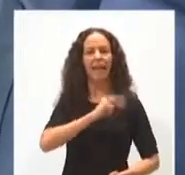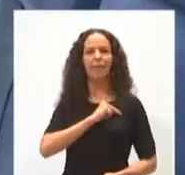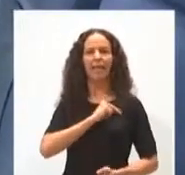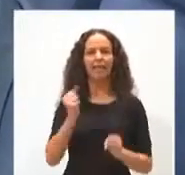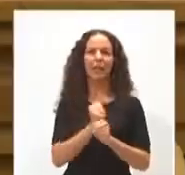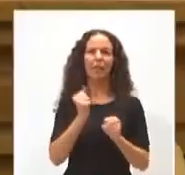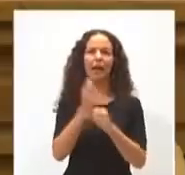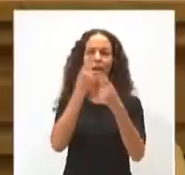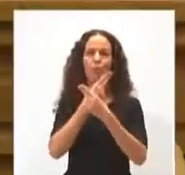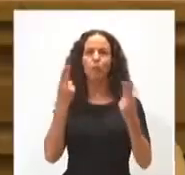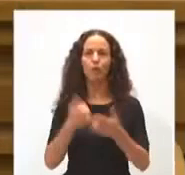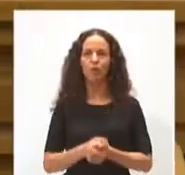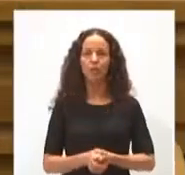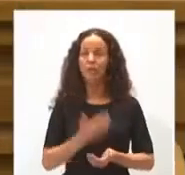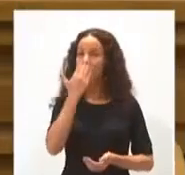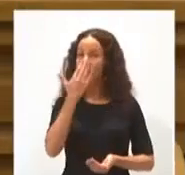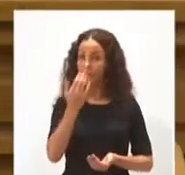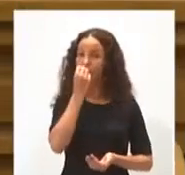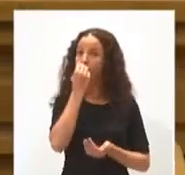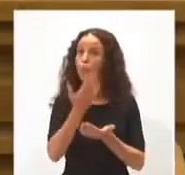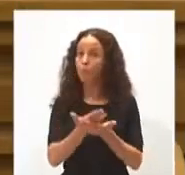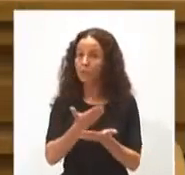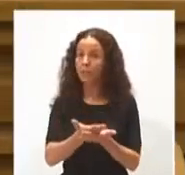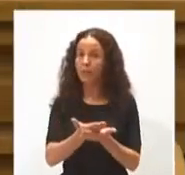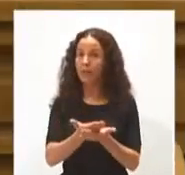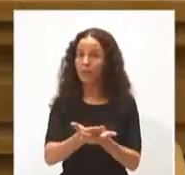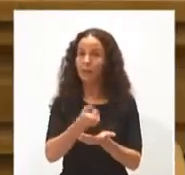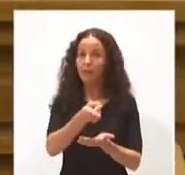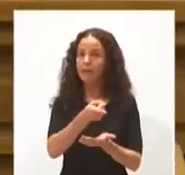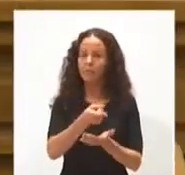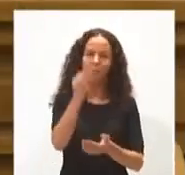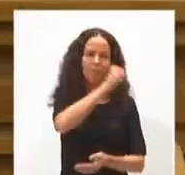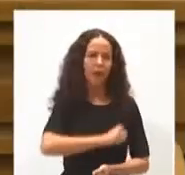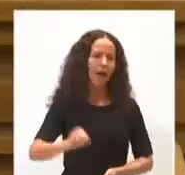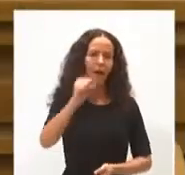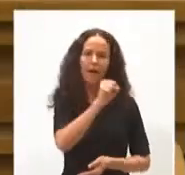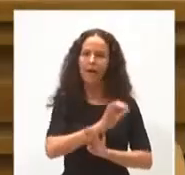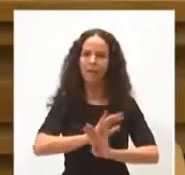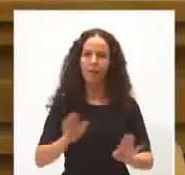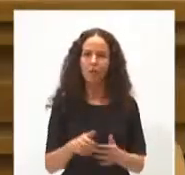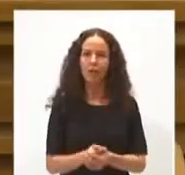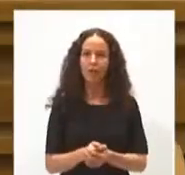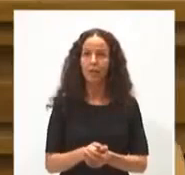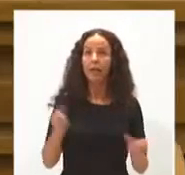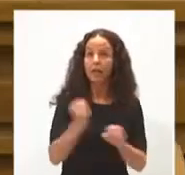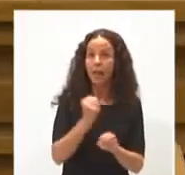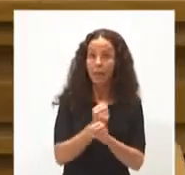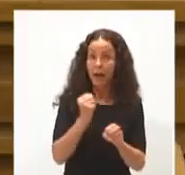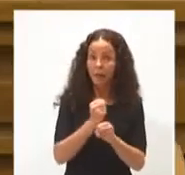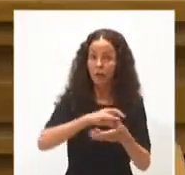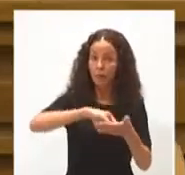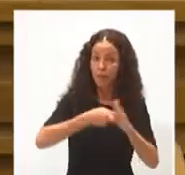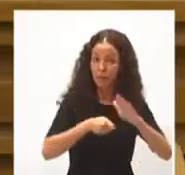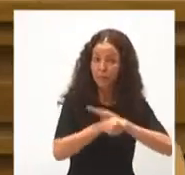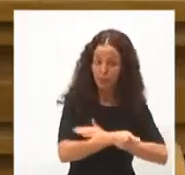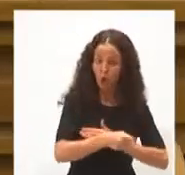sinceramente la propuesta la propuesta en este sentido es extraordinaria no sólo seguir trabajando en los planes de inversión en la